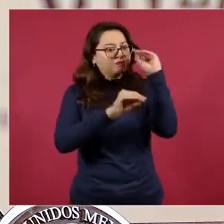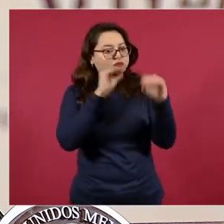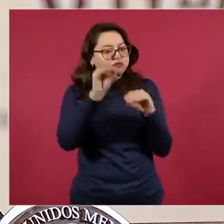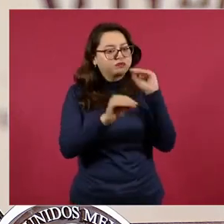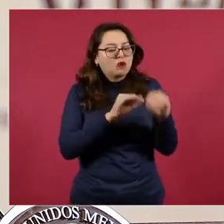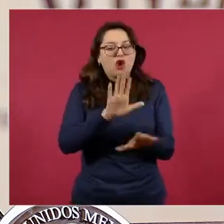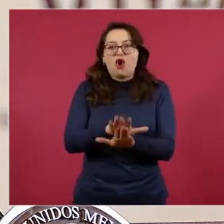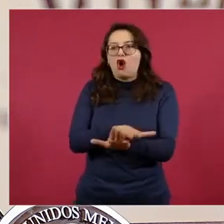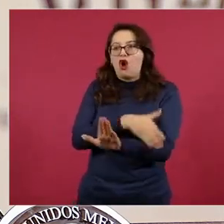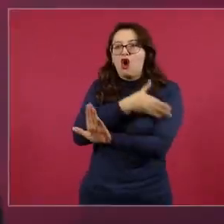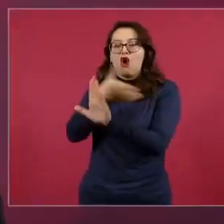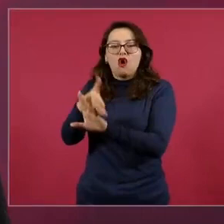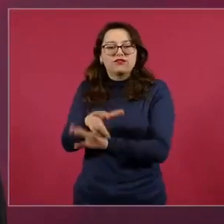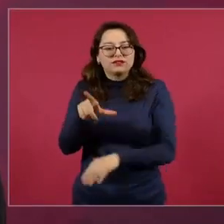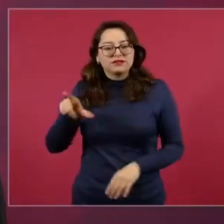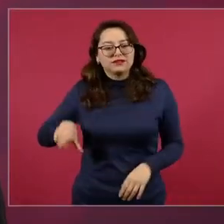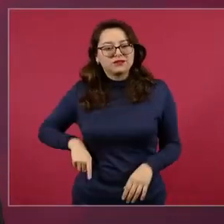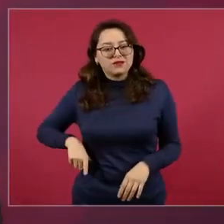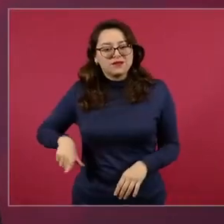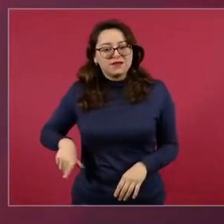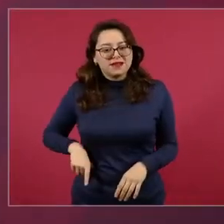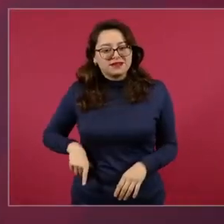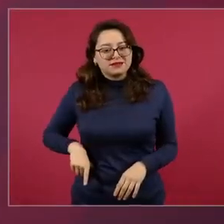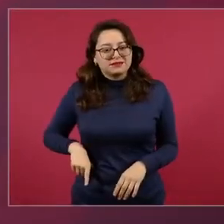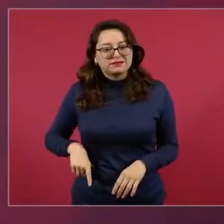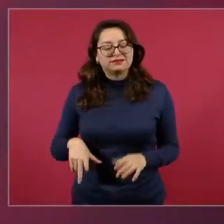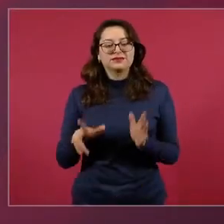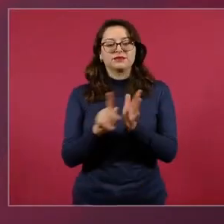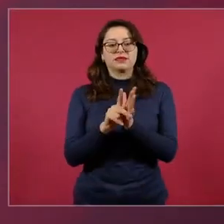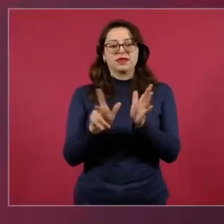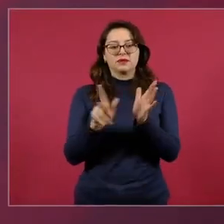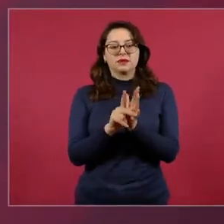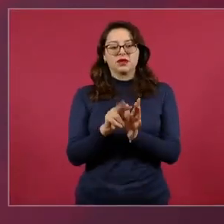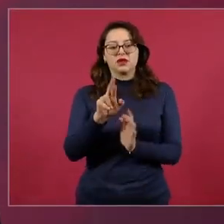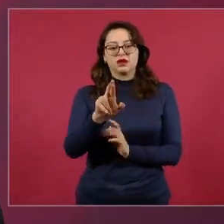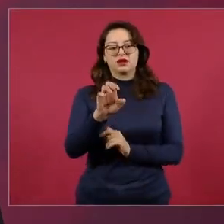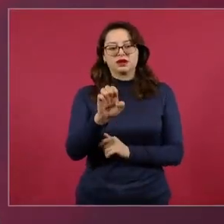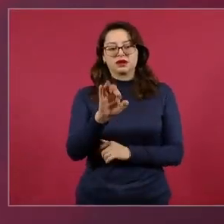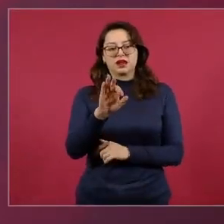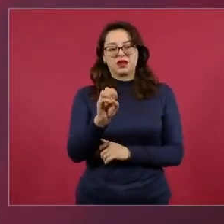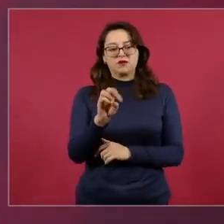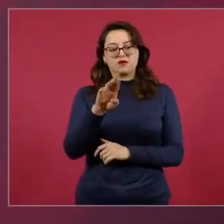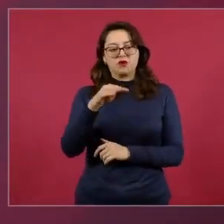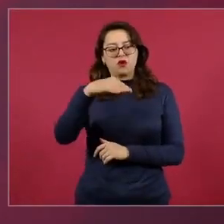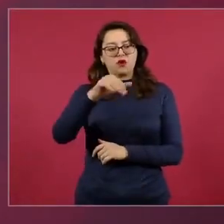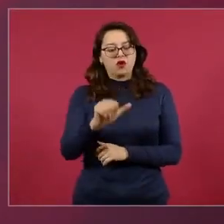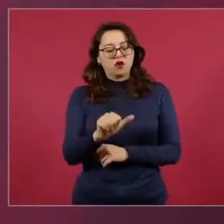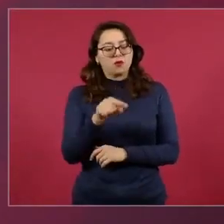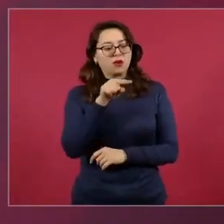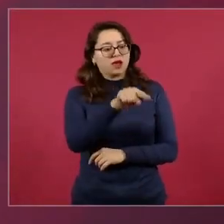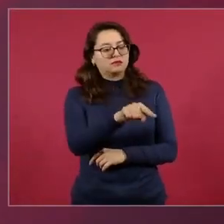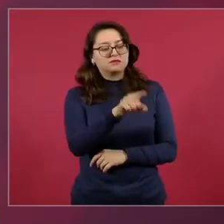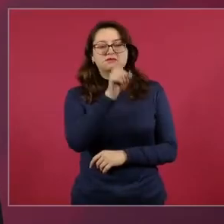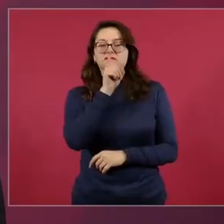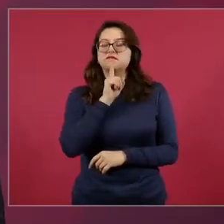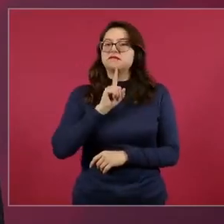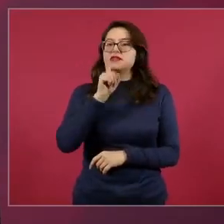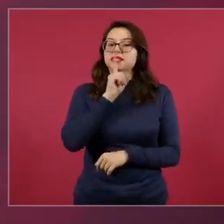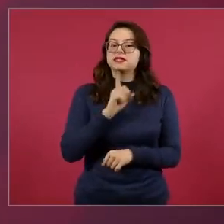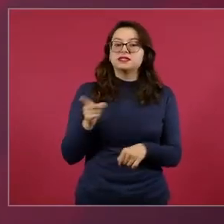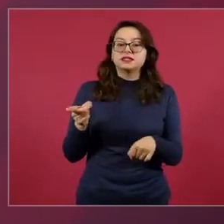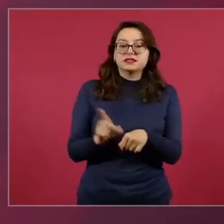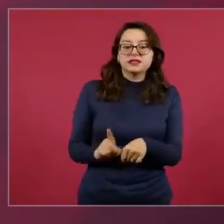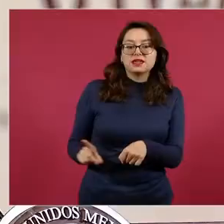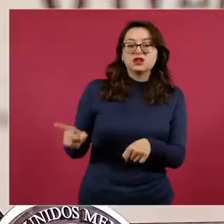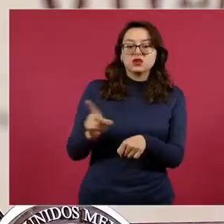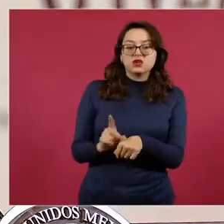Obrador. El diario Reforma, este periódico que miente un día sí y al otro también, publicó